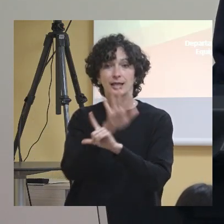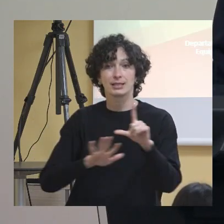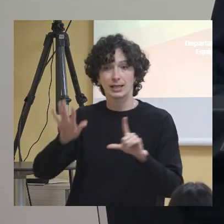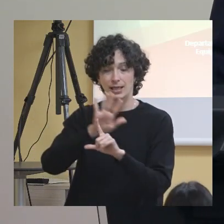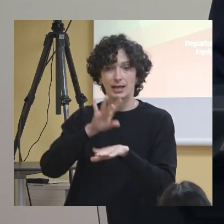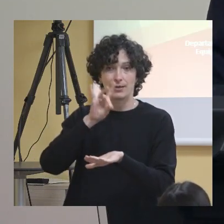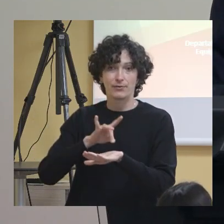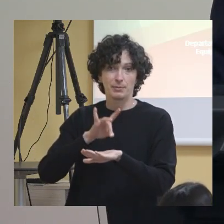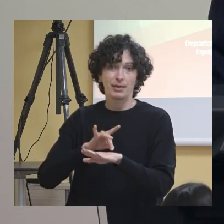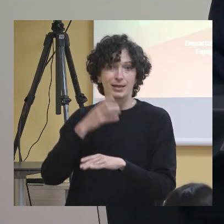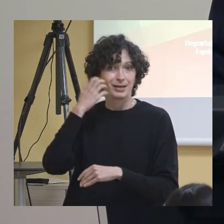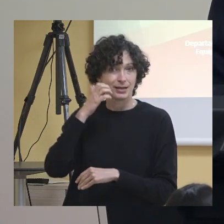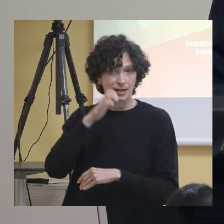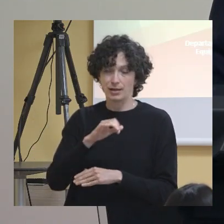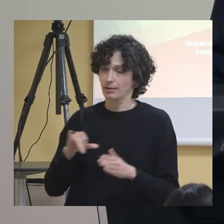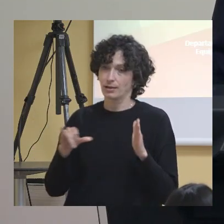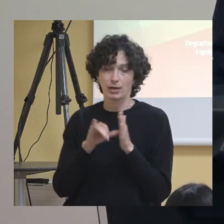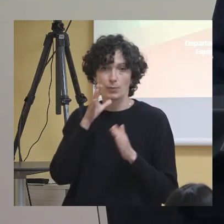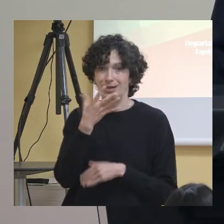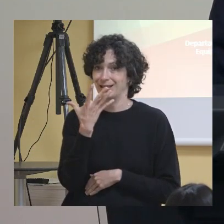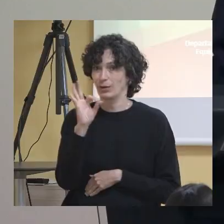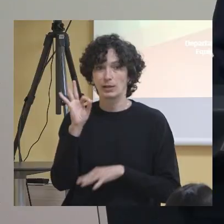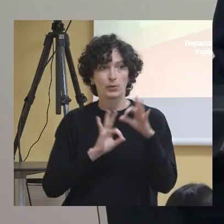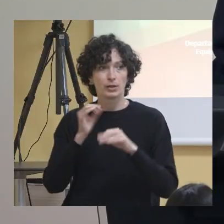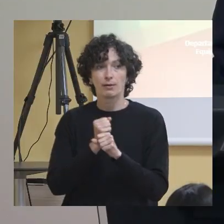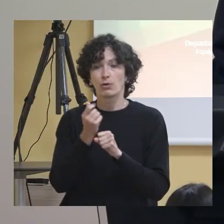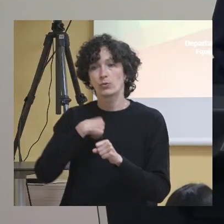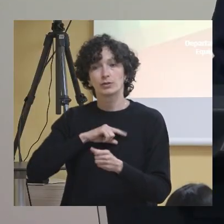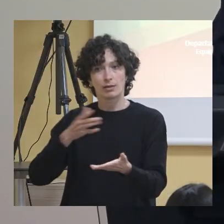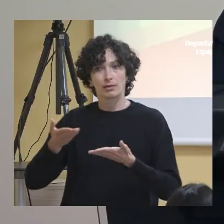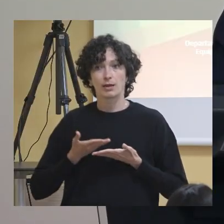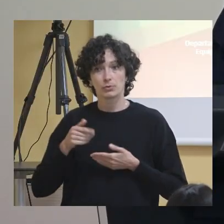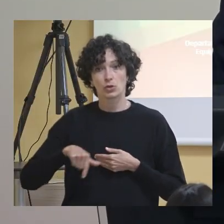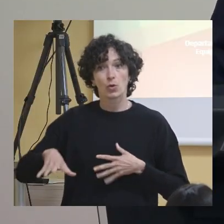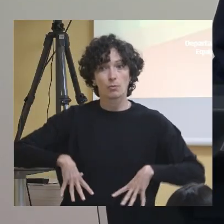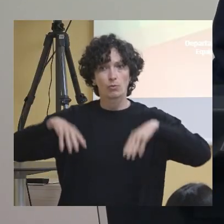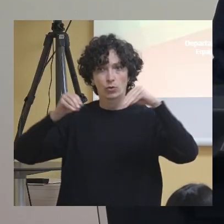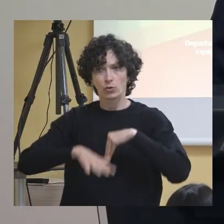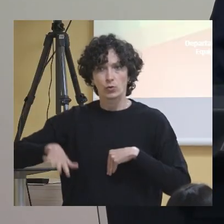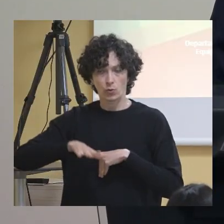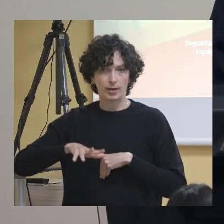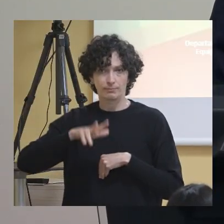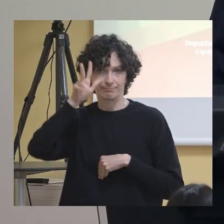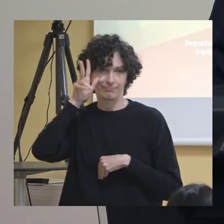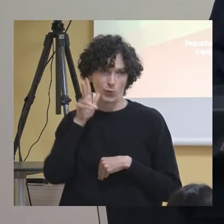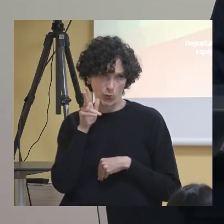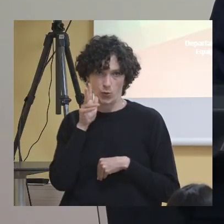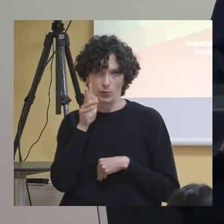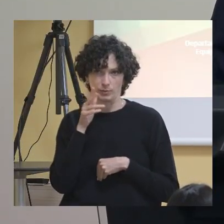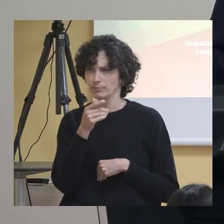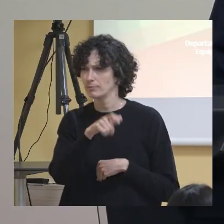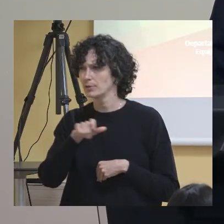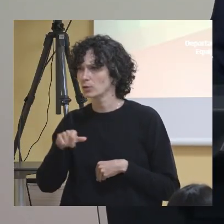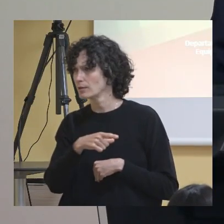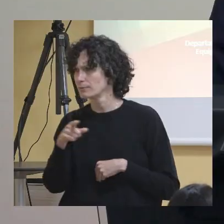facilitado el 50% de nuestro trabajo. Yo creo que Burgos es un entorno privilegiado, creo que lo ha comentado alguien, que deberían